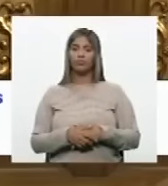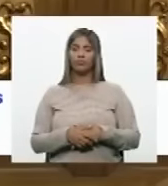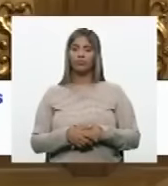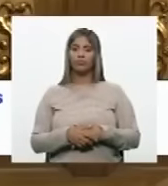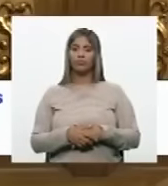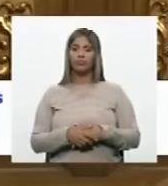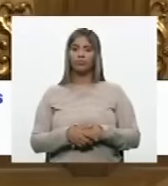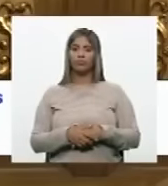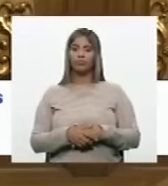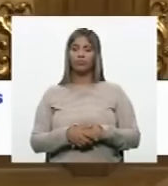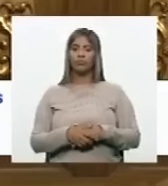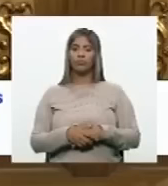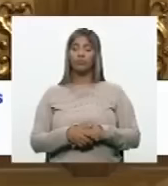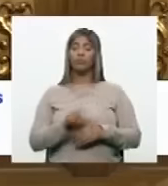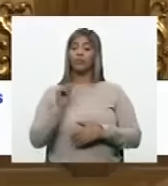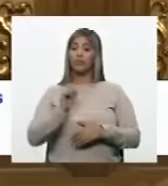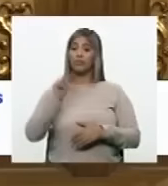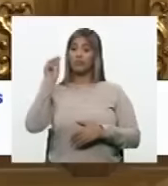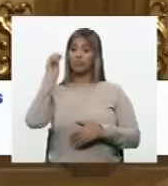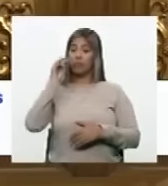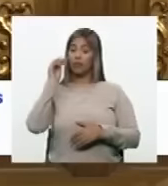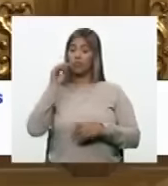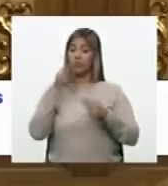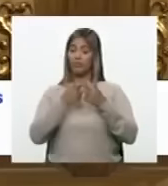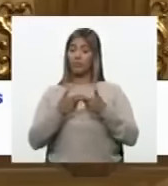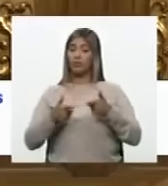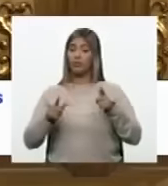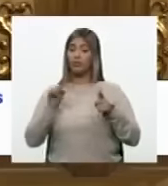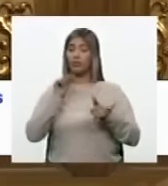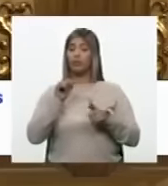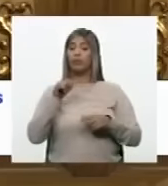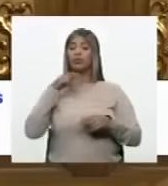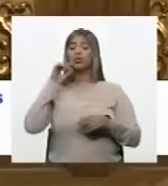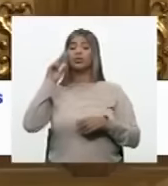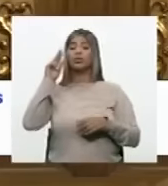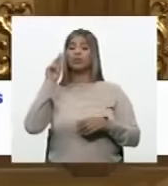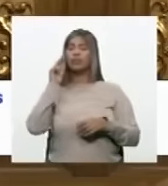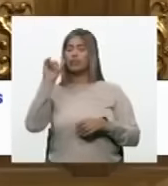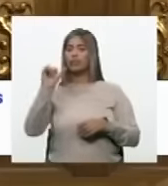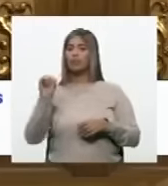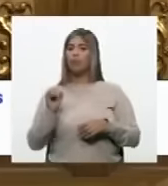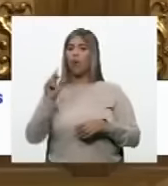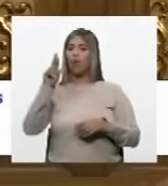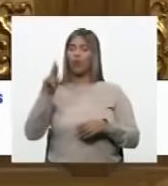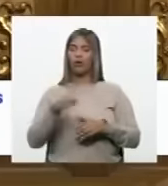que ese gran maestro del Libertador, que fue Simón Rodríguez,